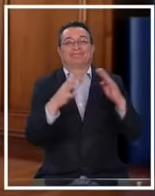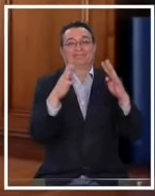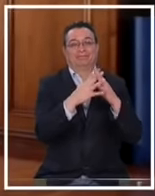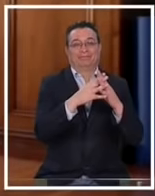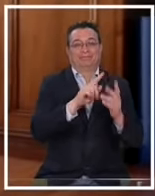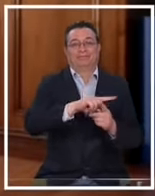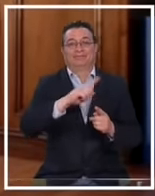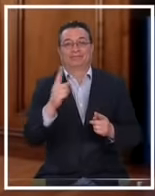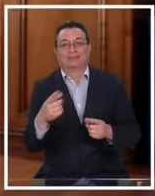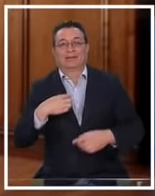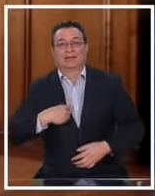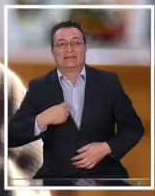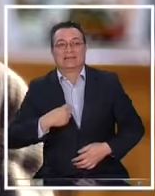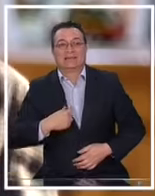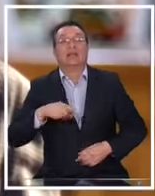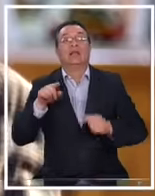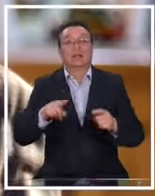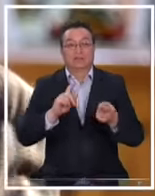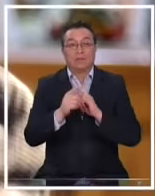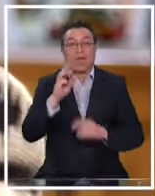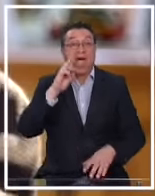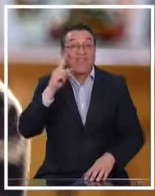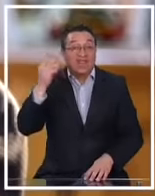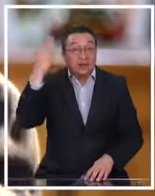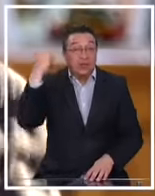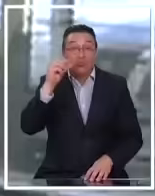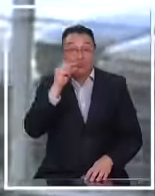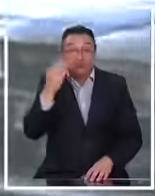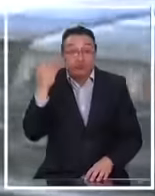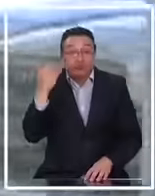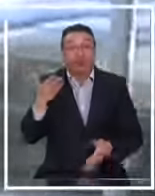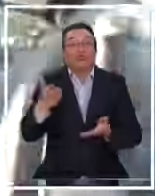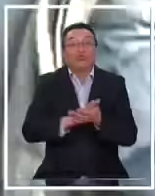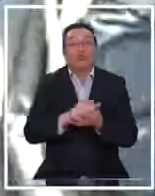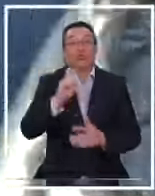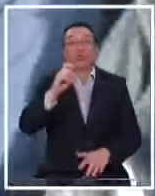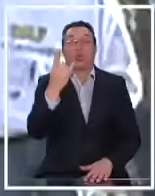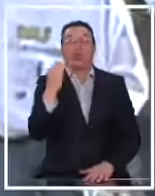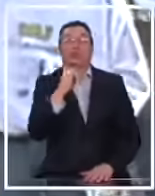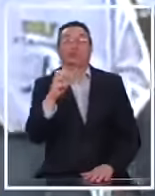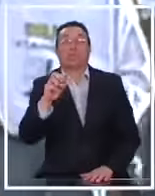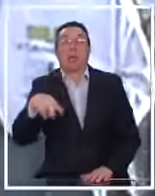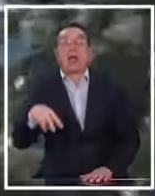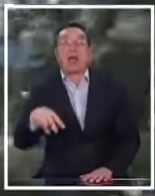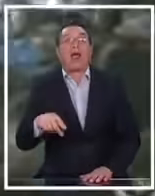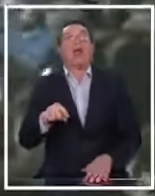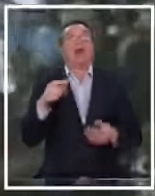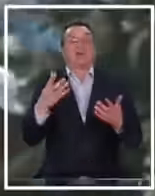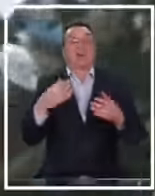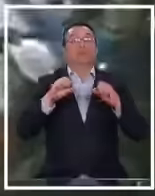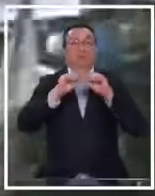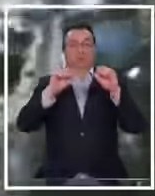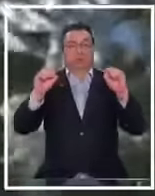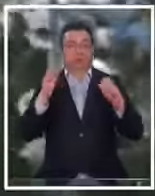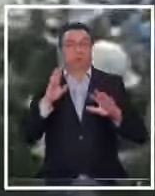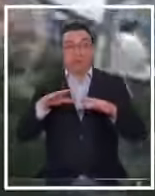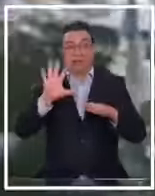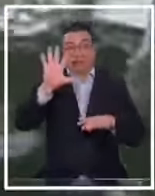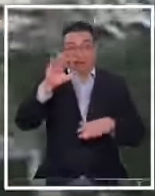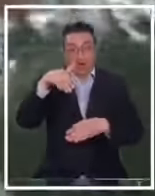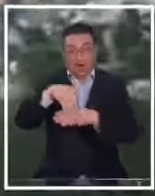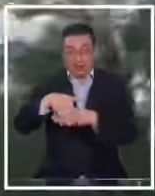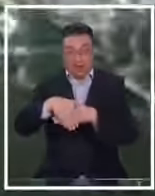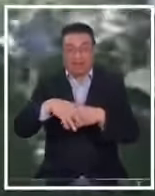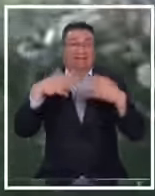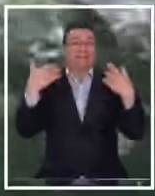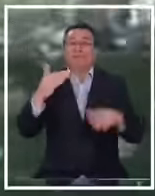abril, pocos meses antes, había sido asesinado Jaime Guzmán. Ordenadamente los hinchas llegaron al estadio. Cerca de las 17 horas, el estadio